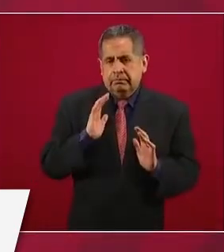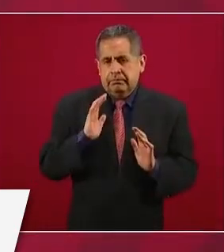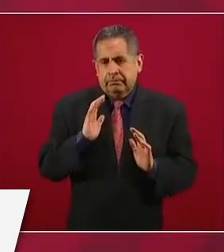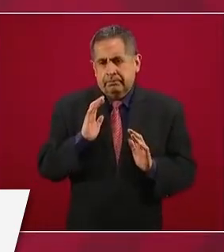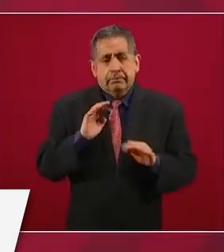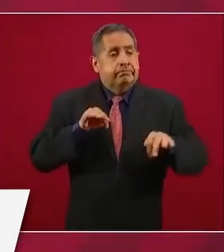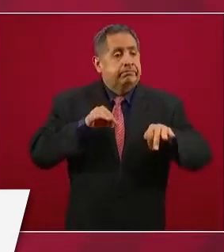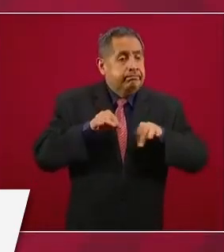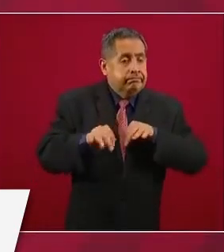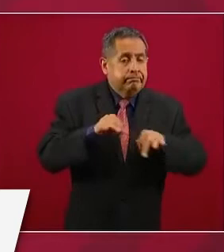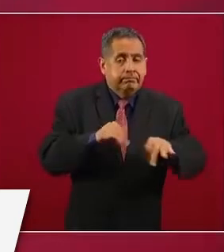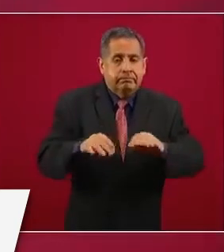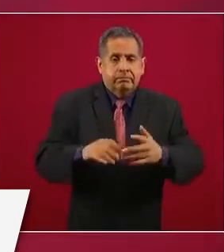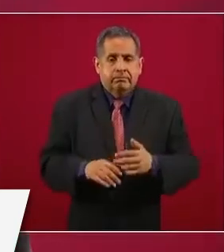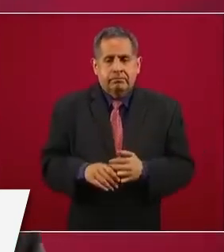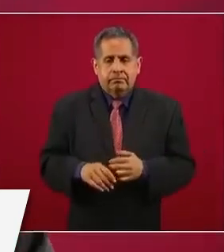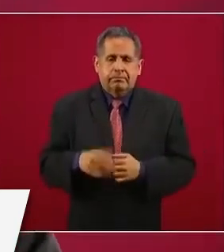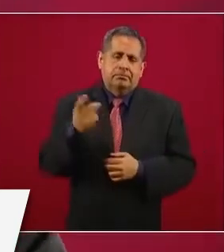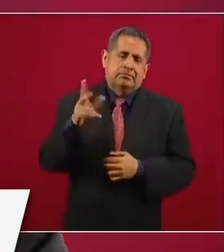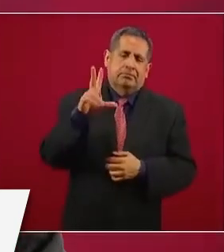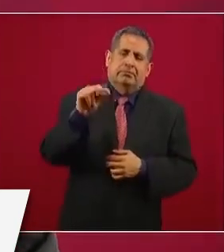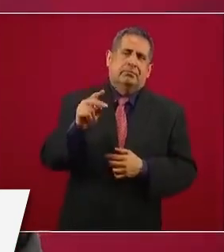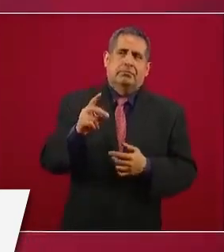obtener buenos resultados, pero que no